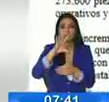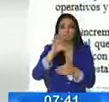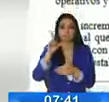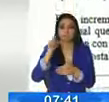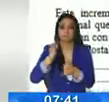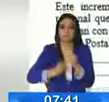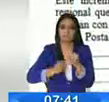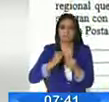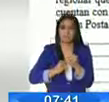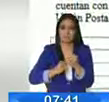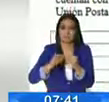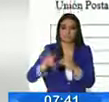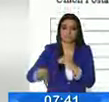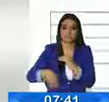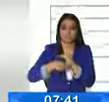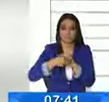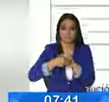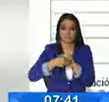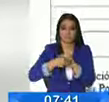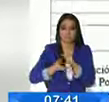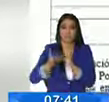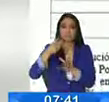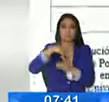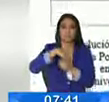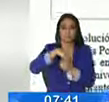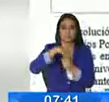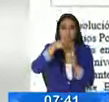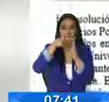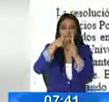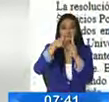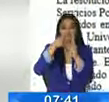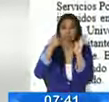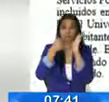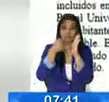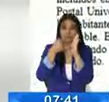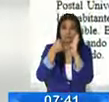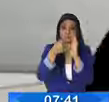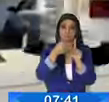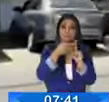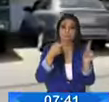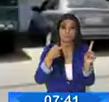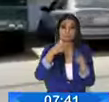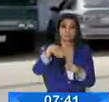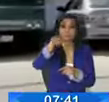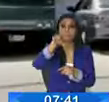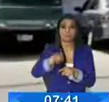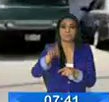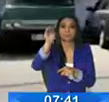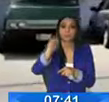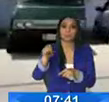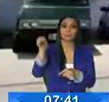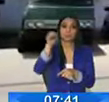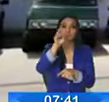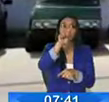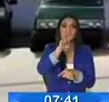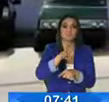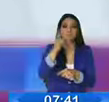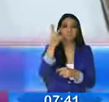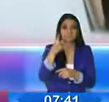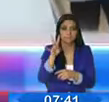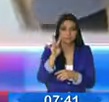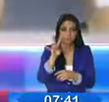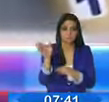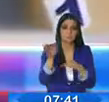incluido los impuestos esta nueva medida entrará en vigencia desde el próximo 1 de octubre de 2017 además